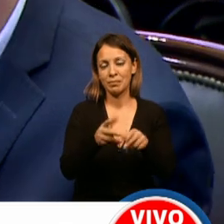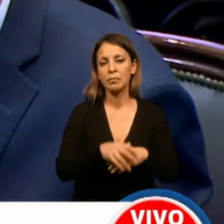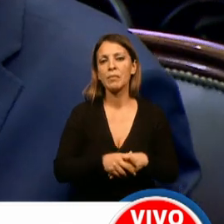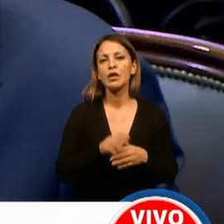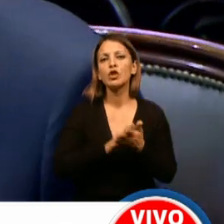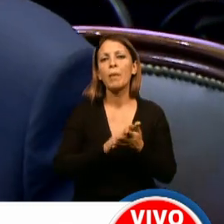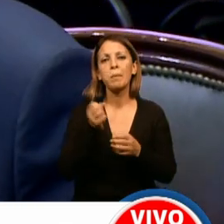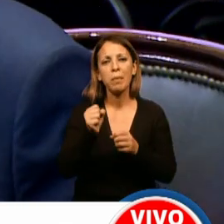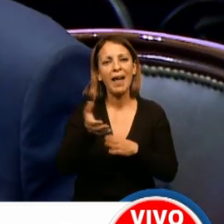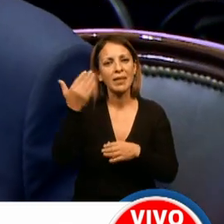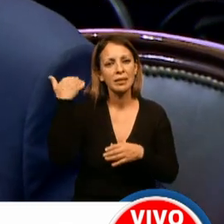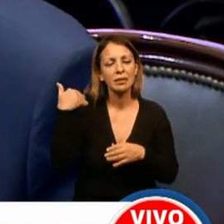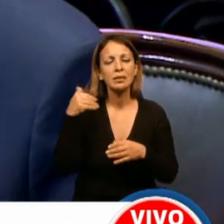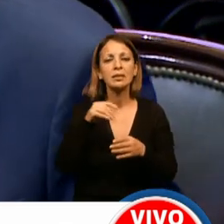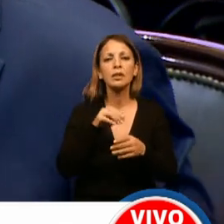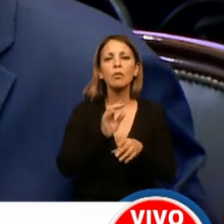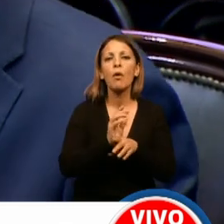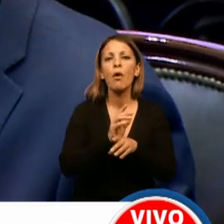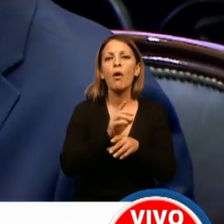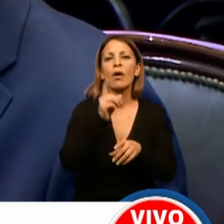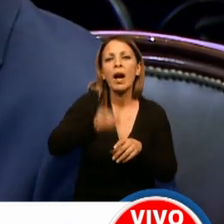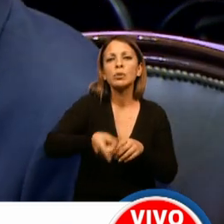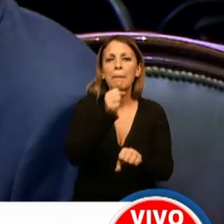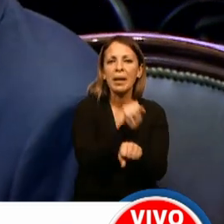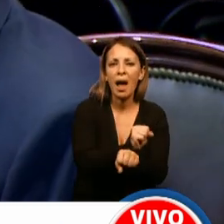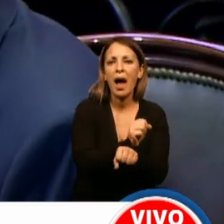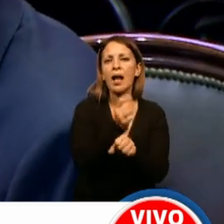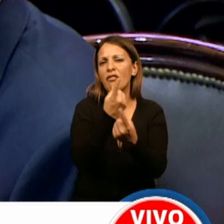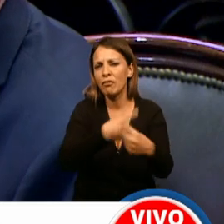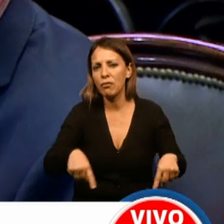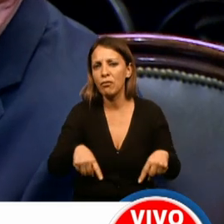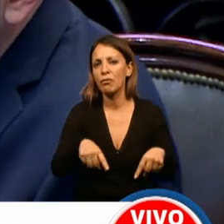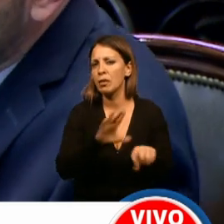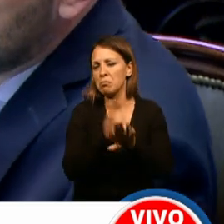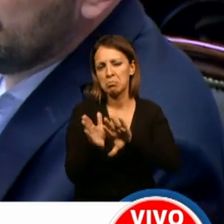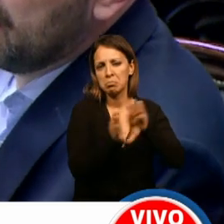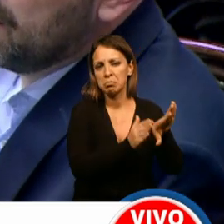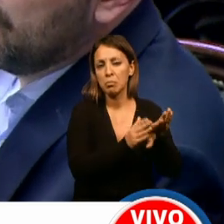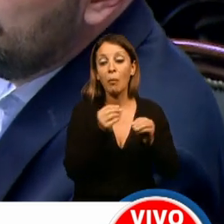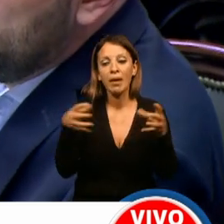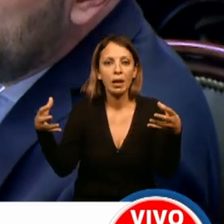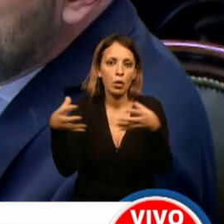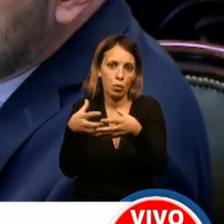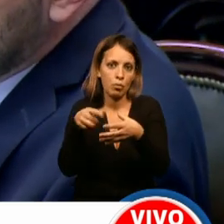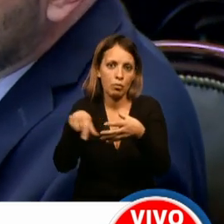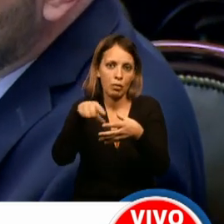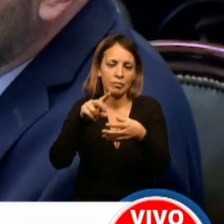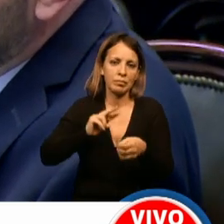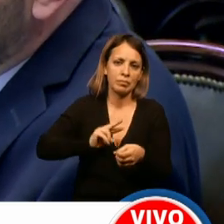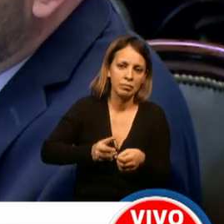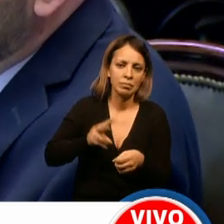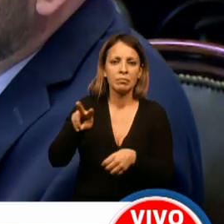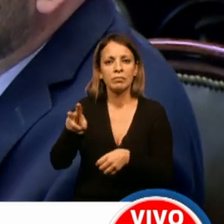antecedentes contravencionales y penales irrelevantes porque estamos hablando lógicamente de un colectivo que ha